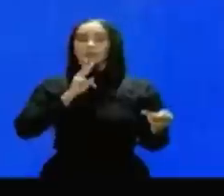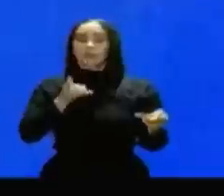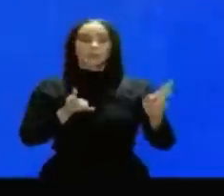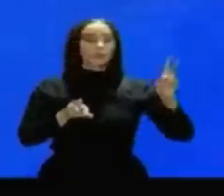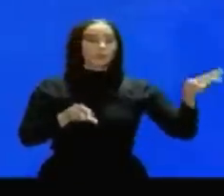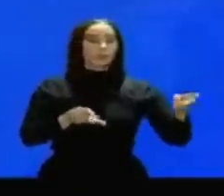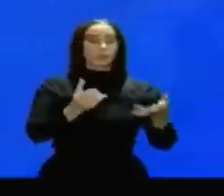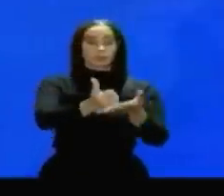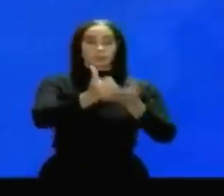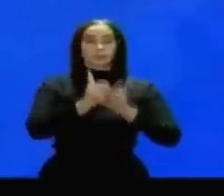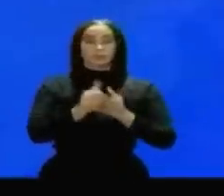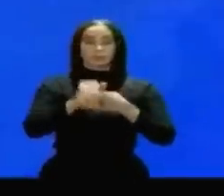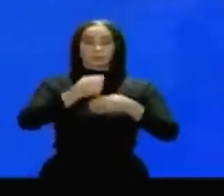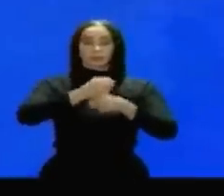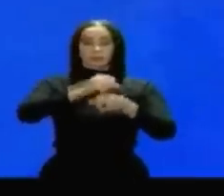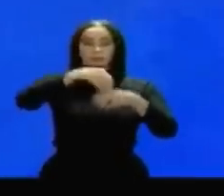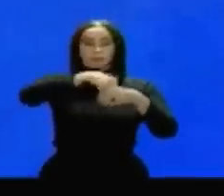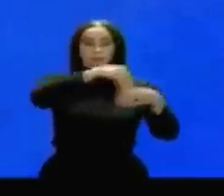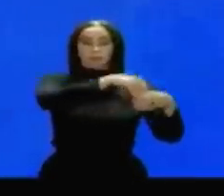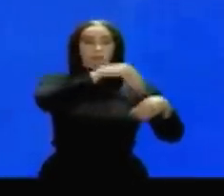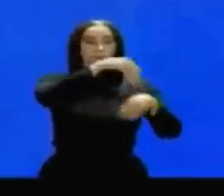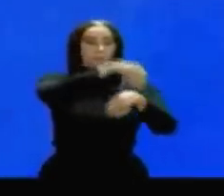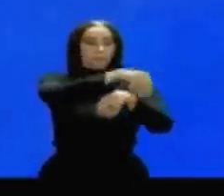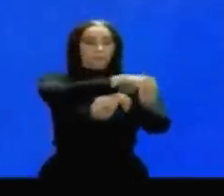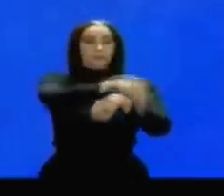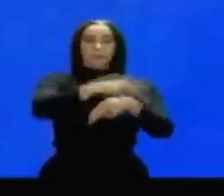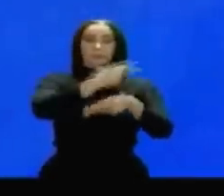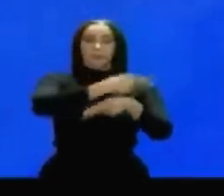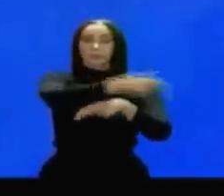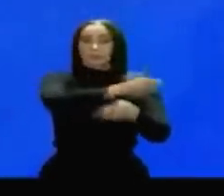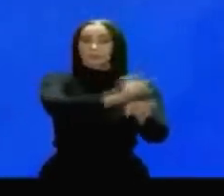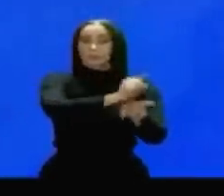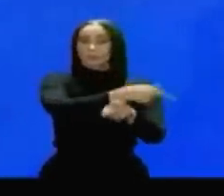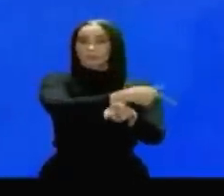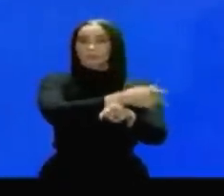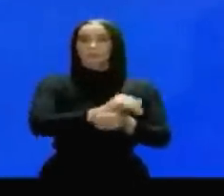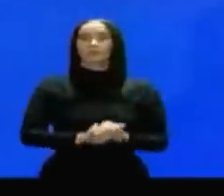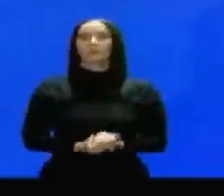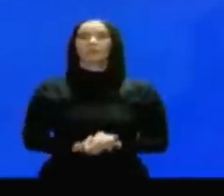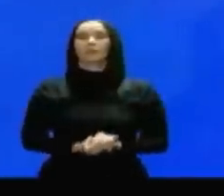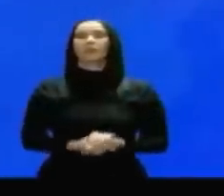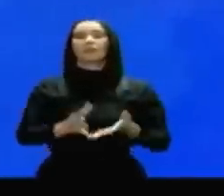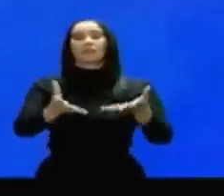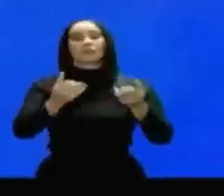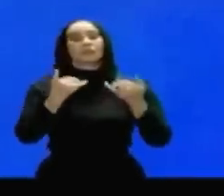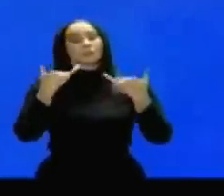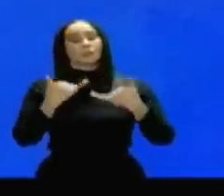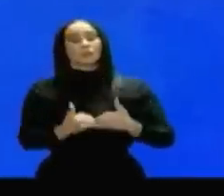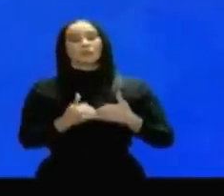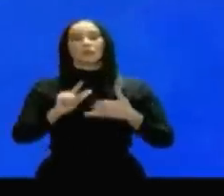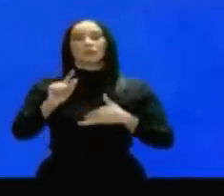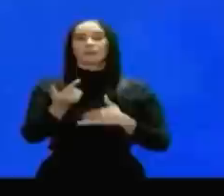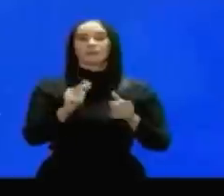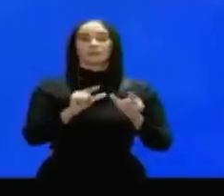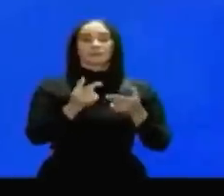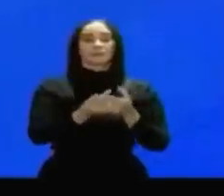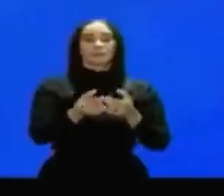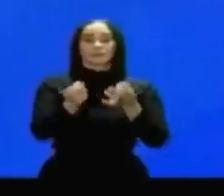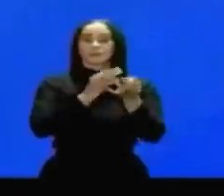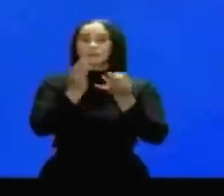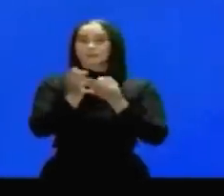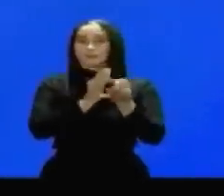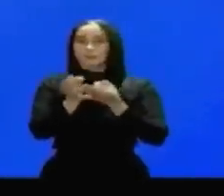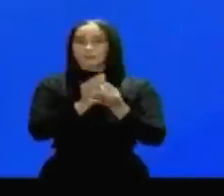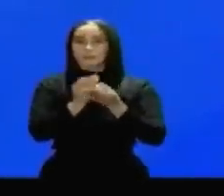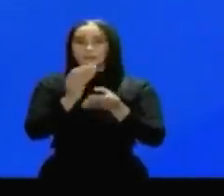producción, una parte de la producción en Haití. Entonces queremos en esta primera parte explicar